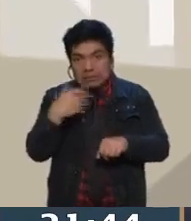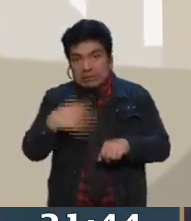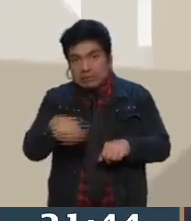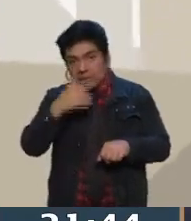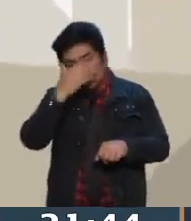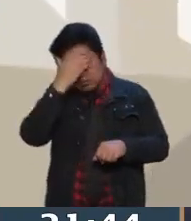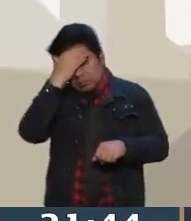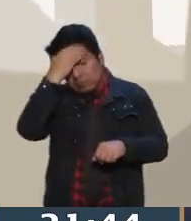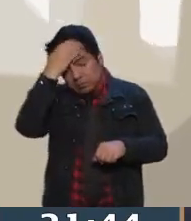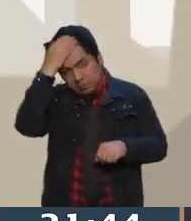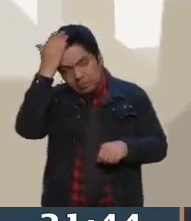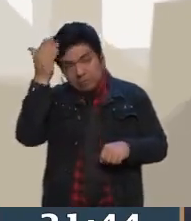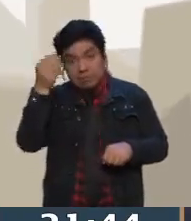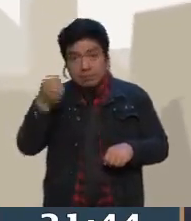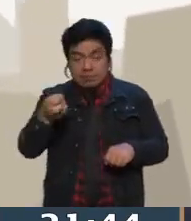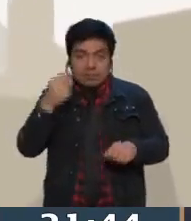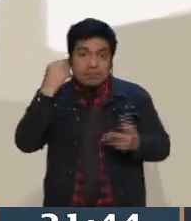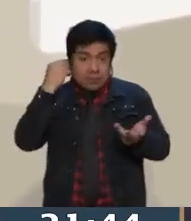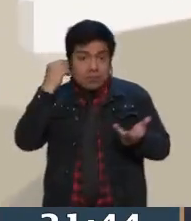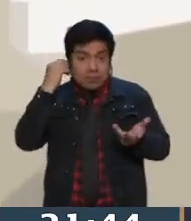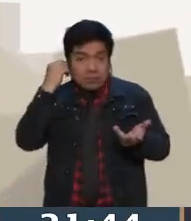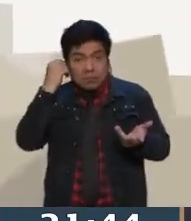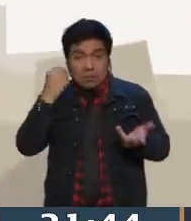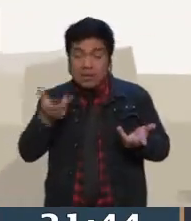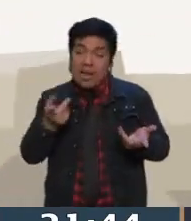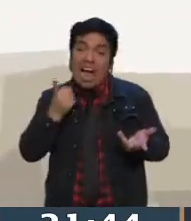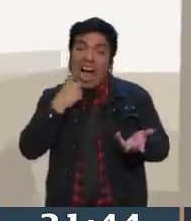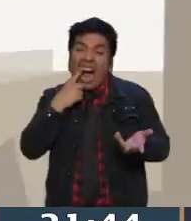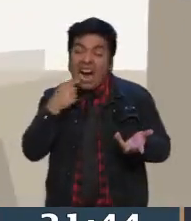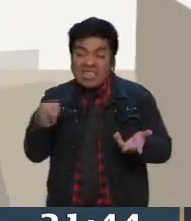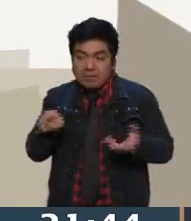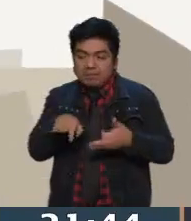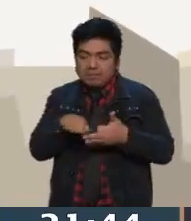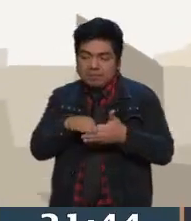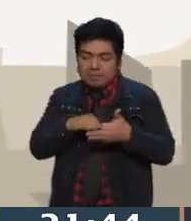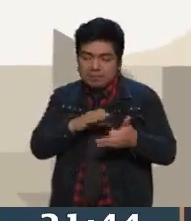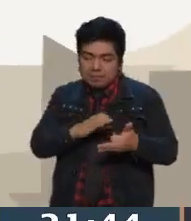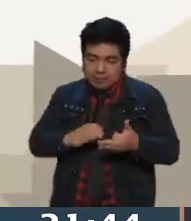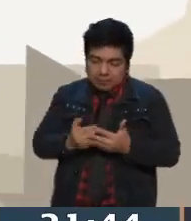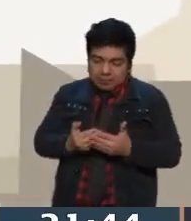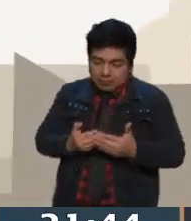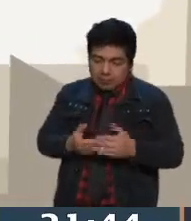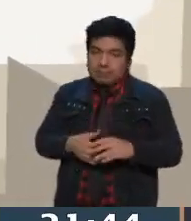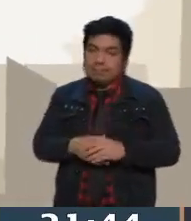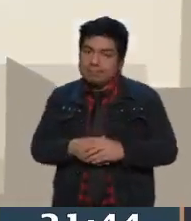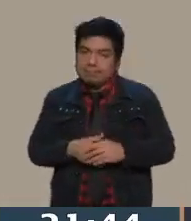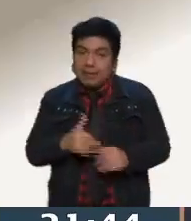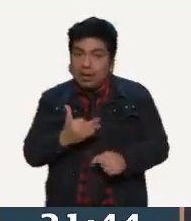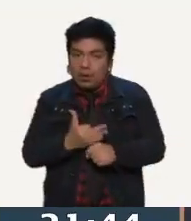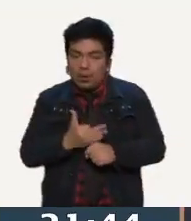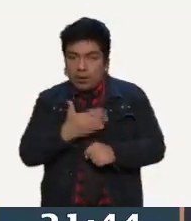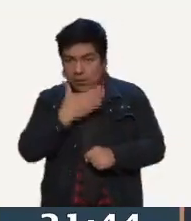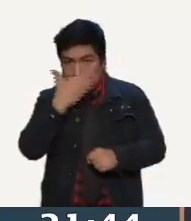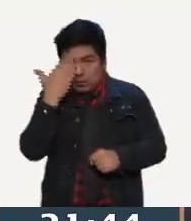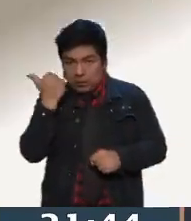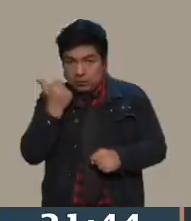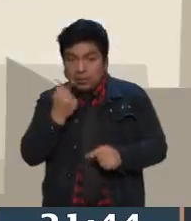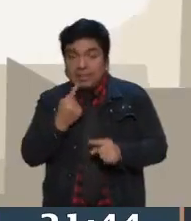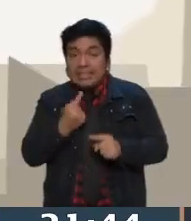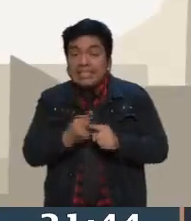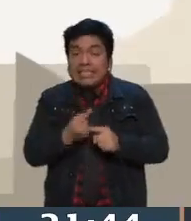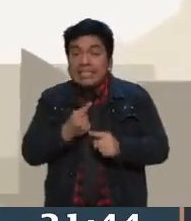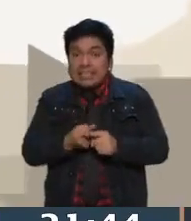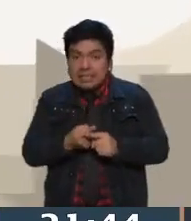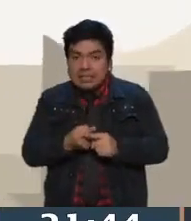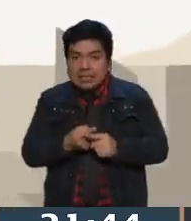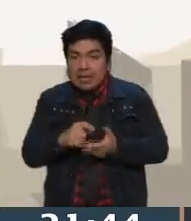es deliberado previo al asunto. Ahora, lo que hasta el momento no podemos saber es quién